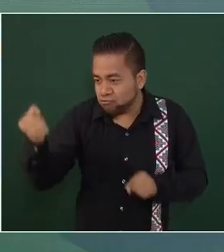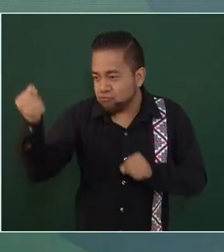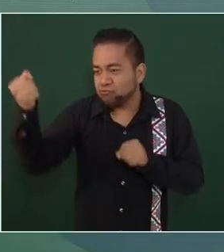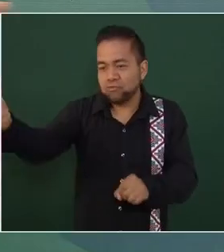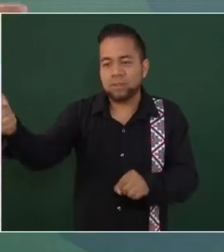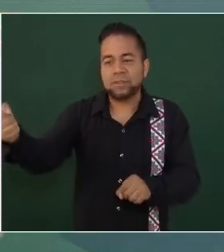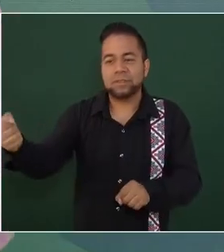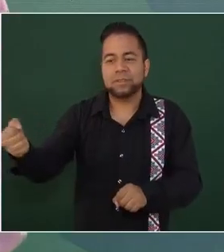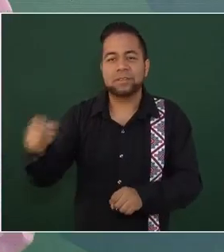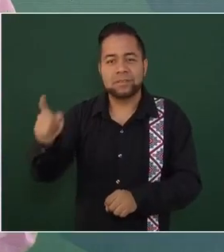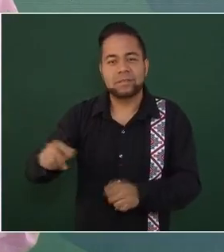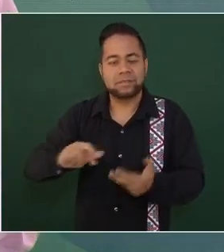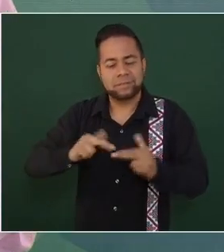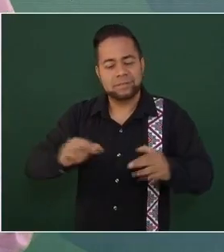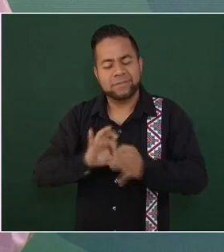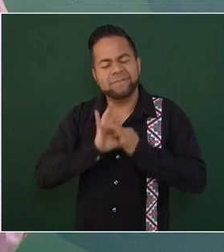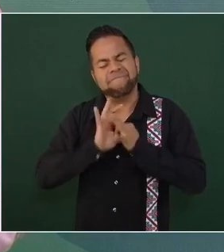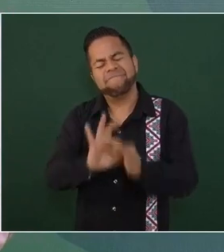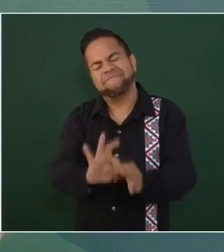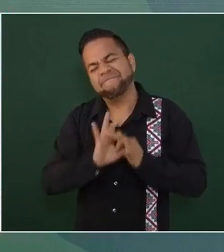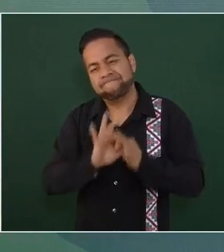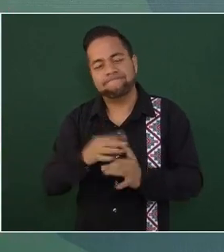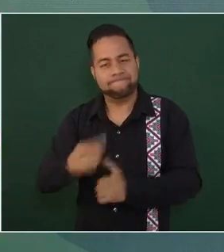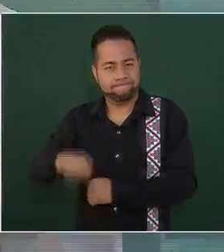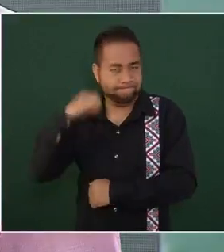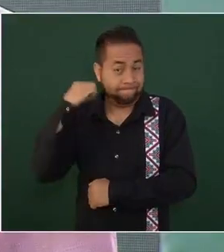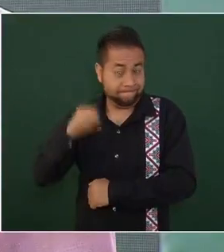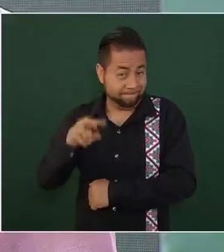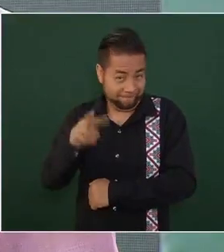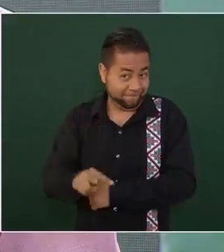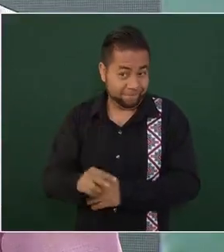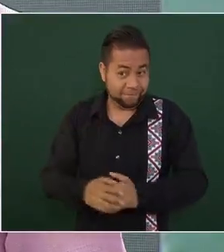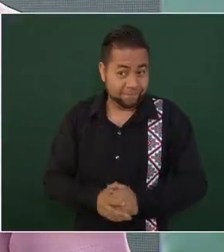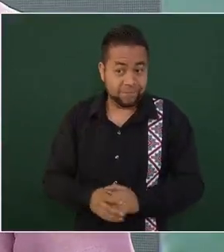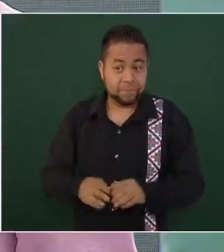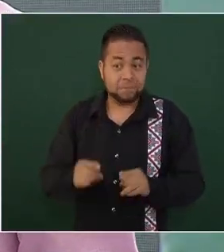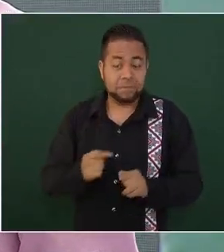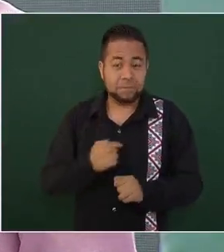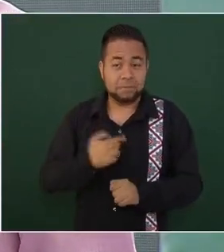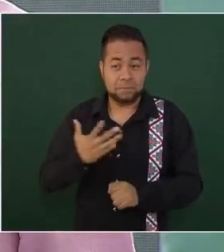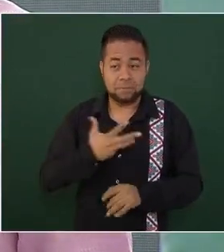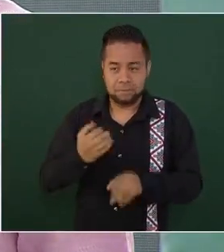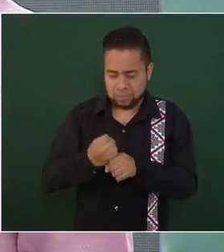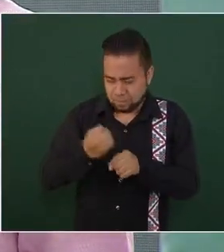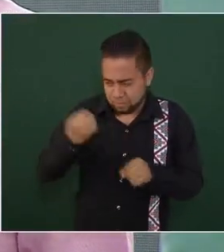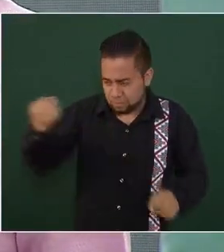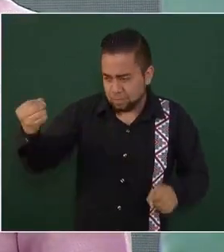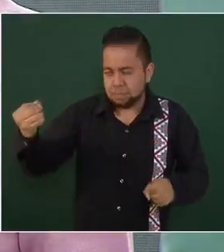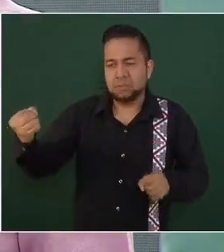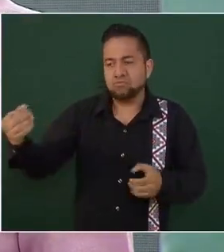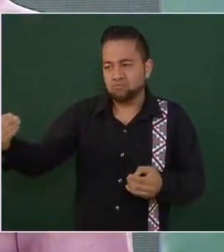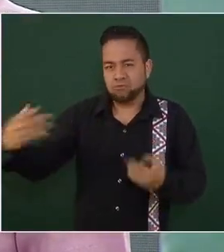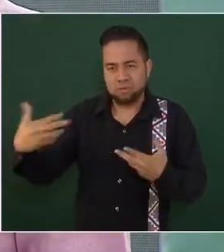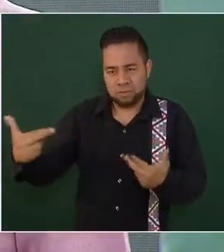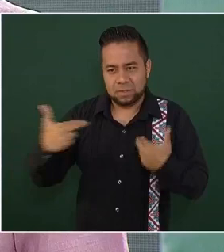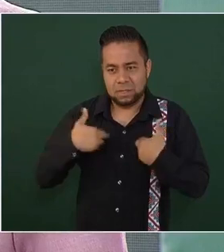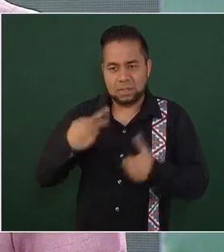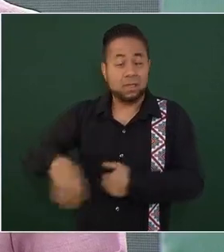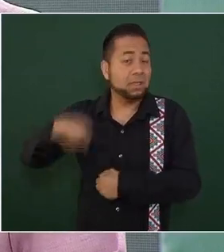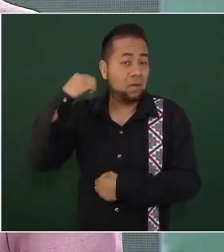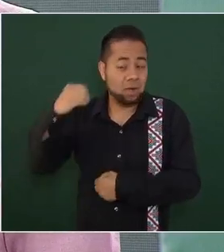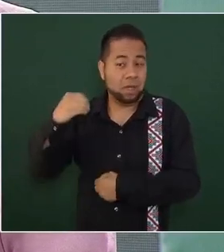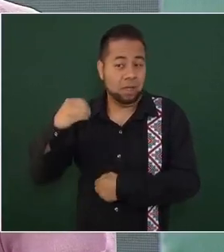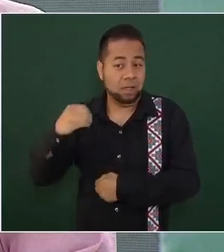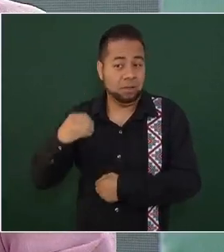soy tan relacionado con Oaxaca que como tengo todos mis bastones que me dan de Oaxaca